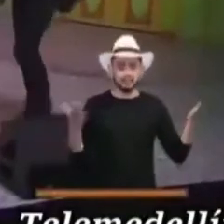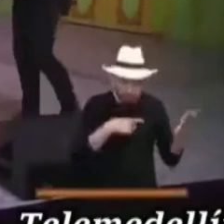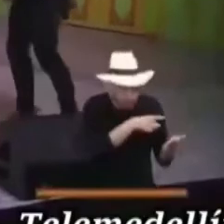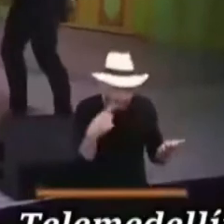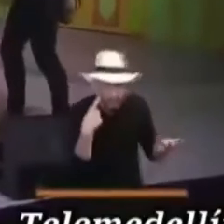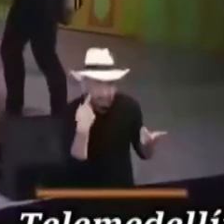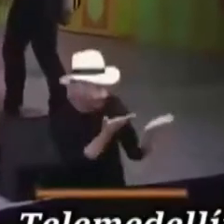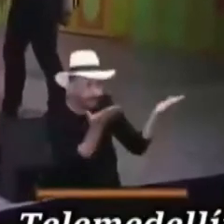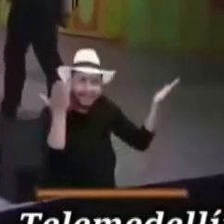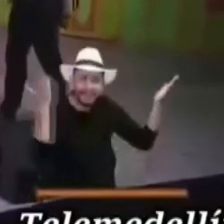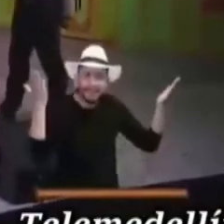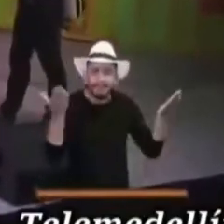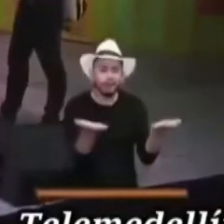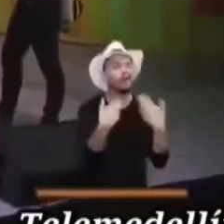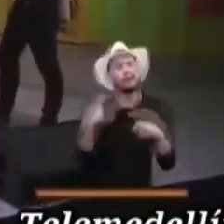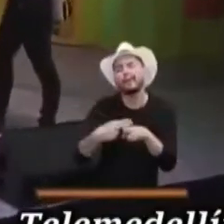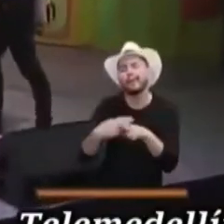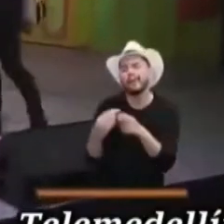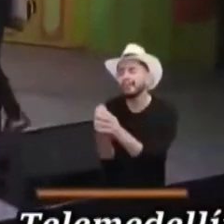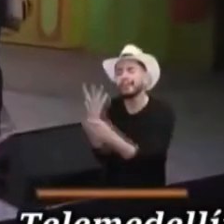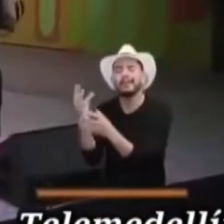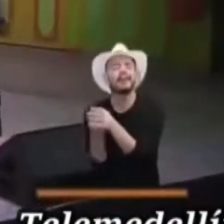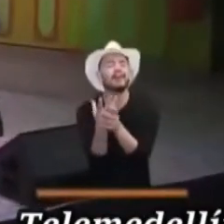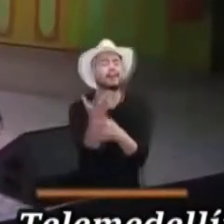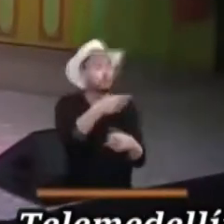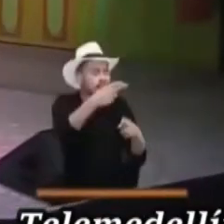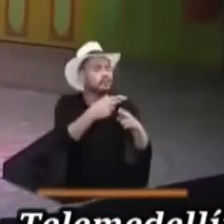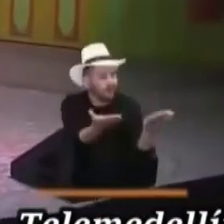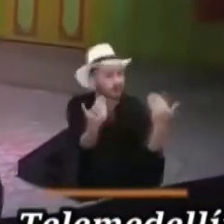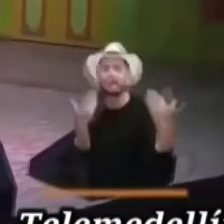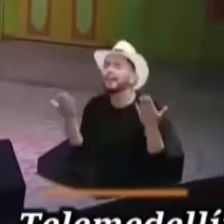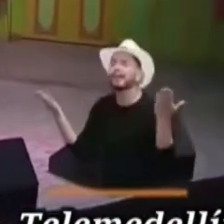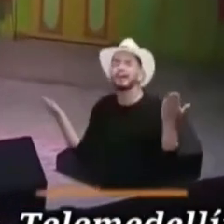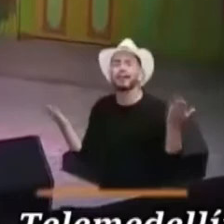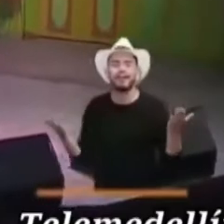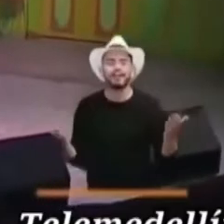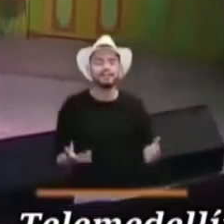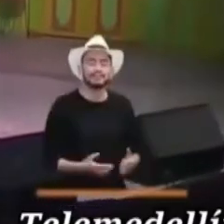se llaman las flores de esa maceta.